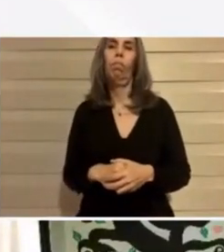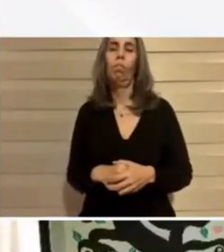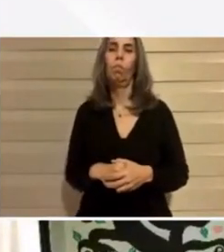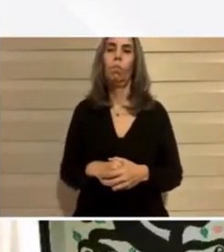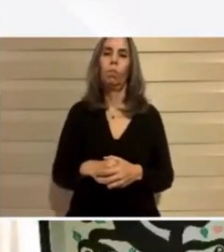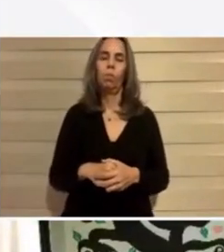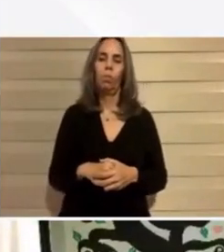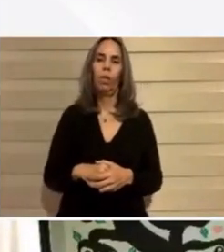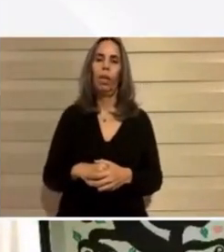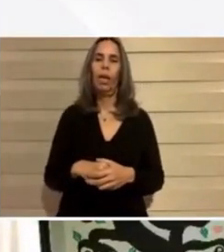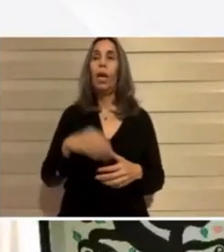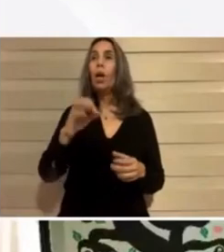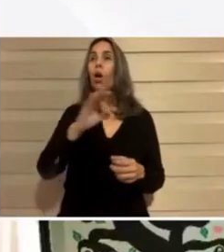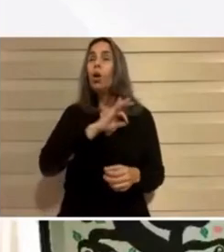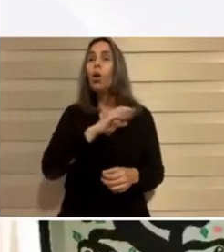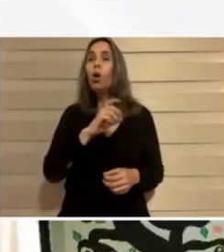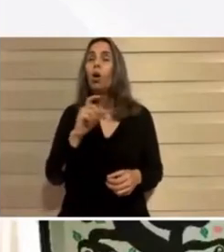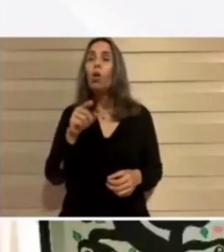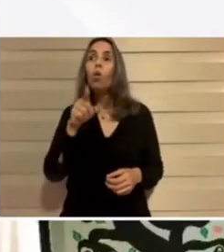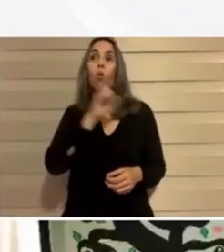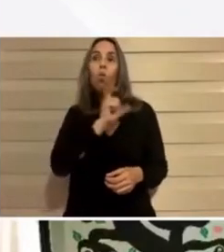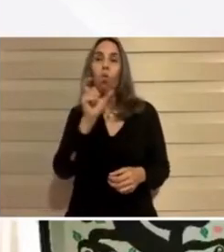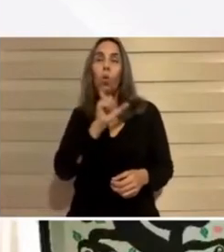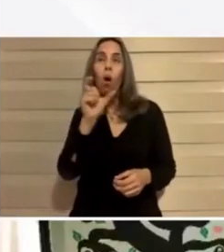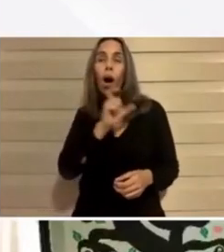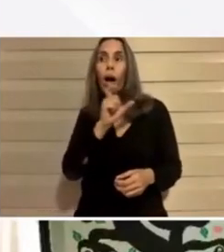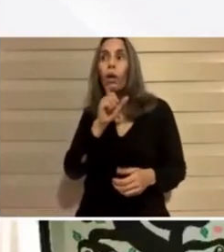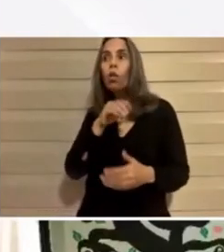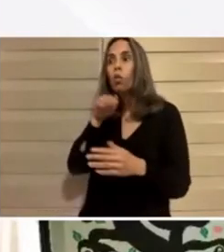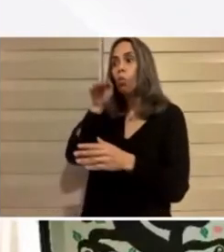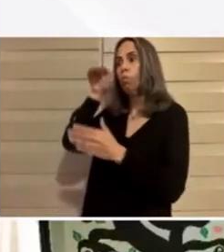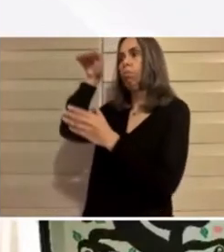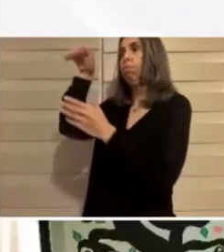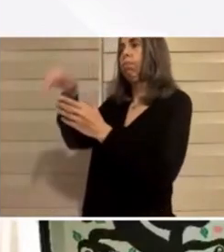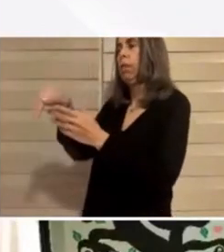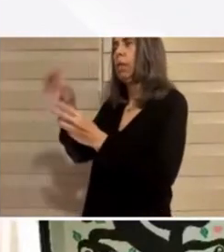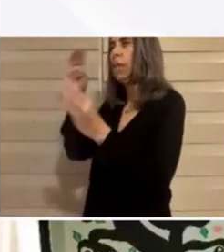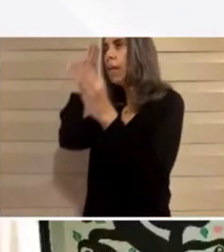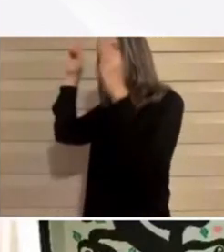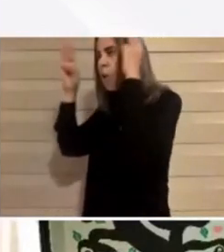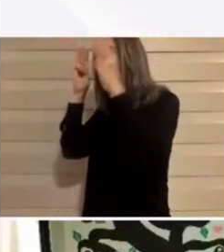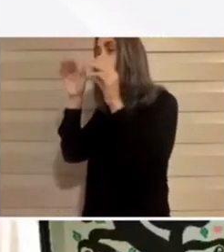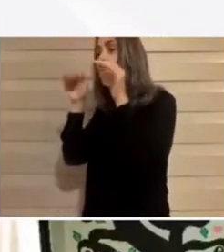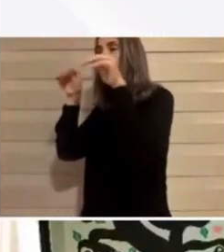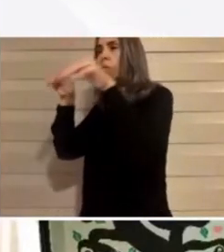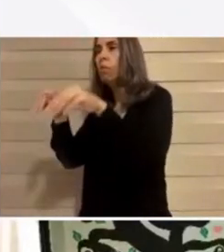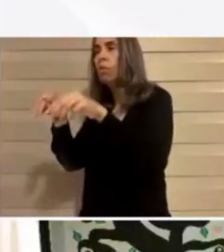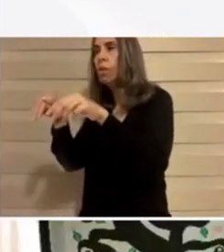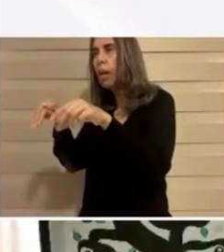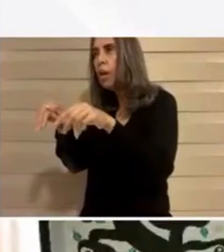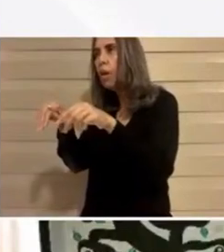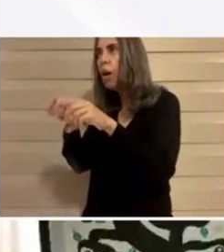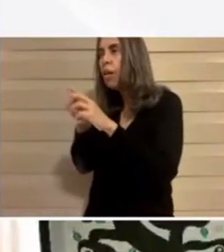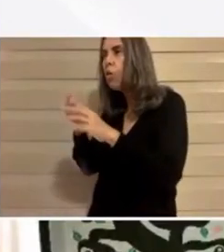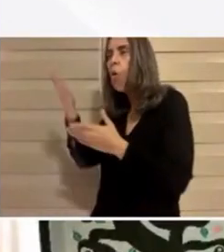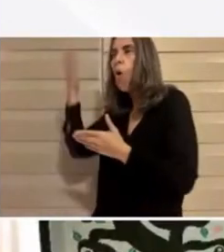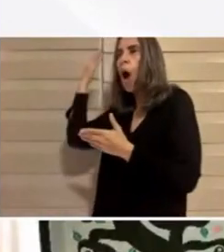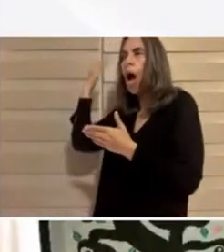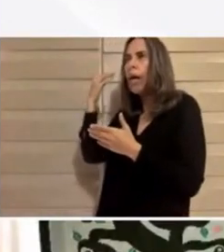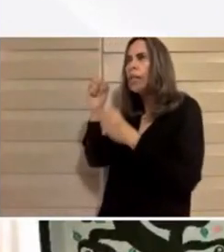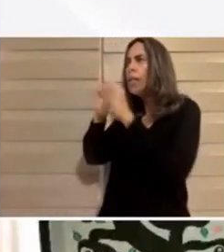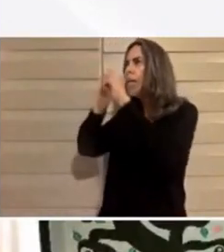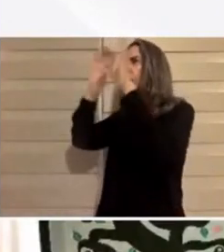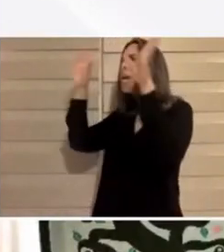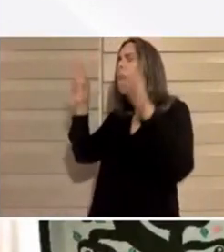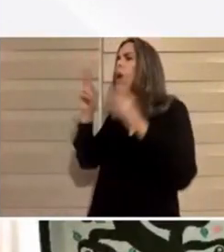a un museo sin necesariamente tener muy claro de lo que te vas a encontrar. Y ese diálogo que va a surgir con lo que vas a